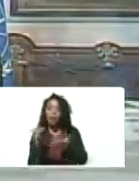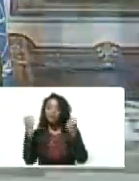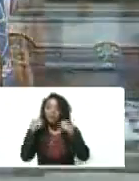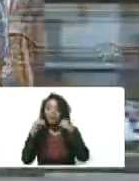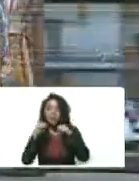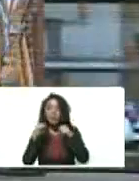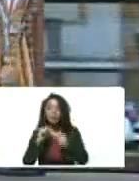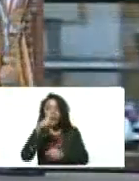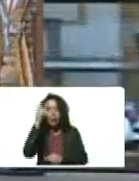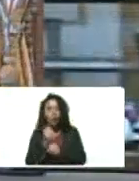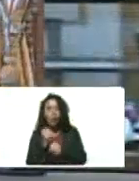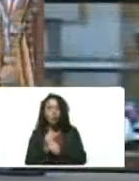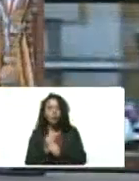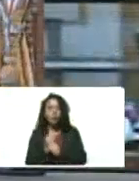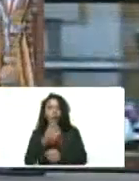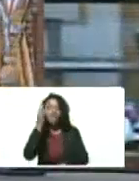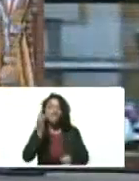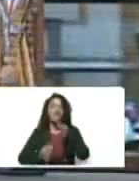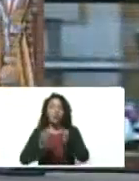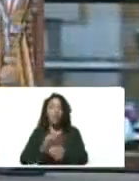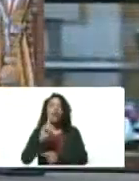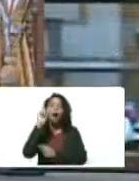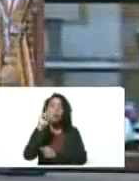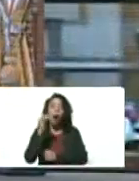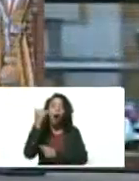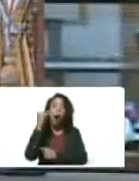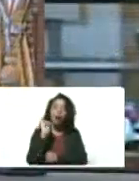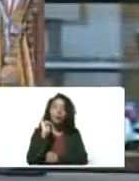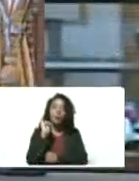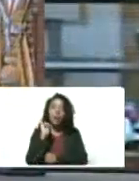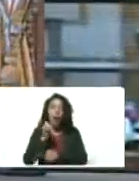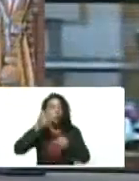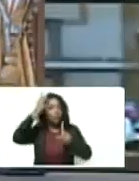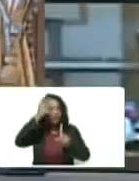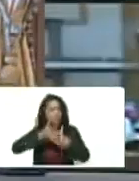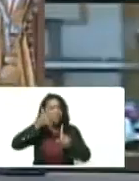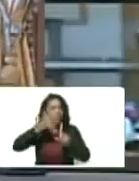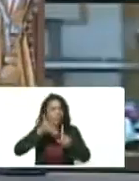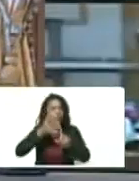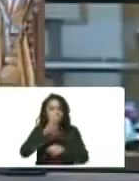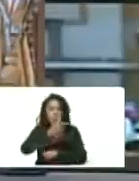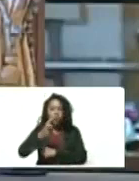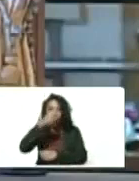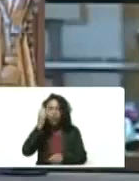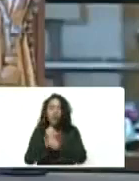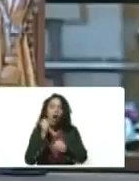la fiscalía también contar con asesores especiales